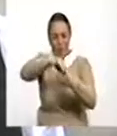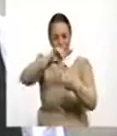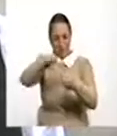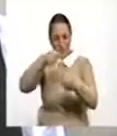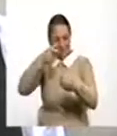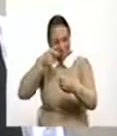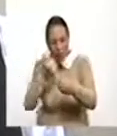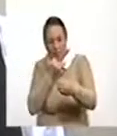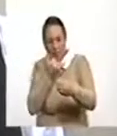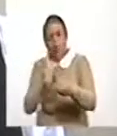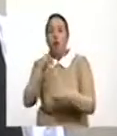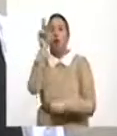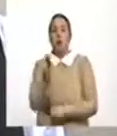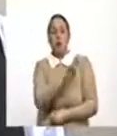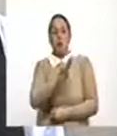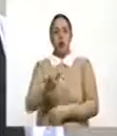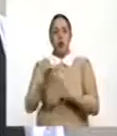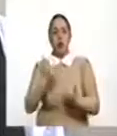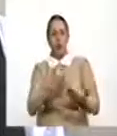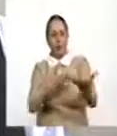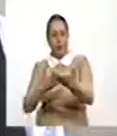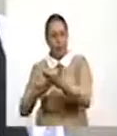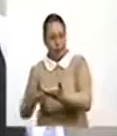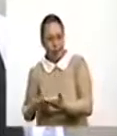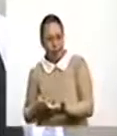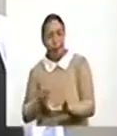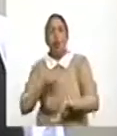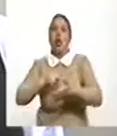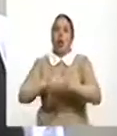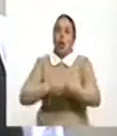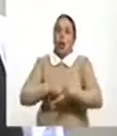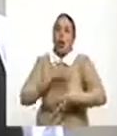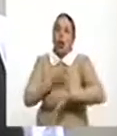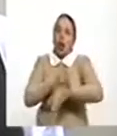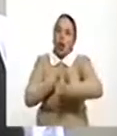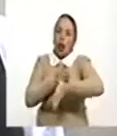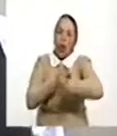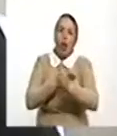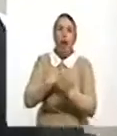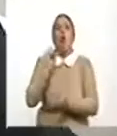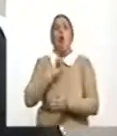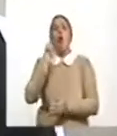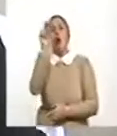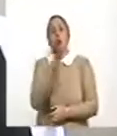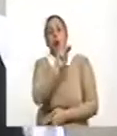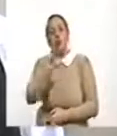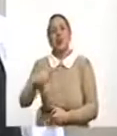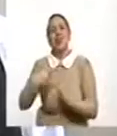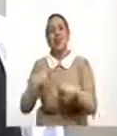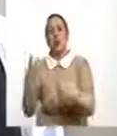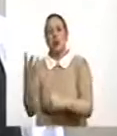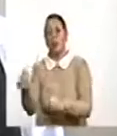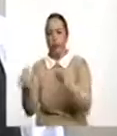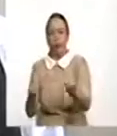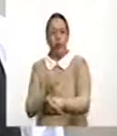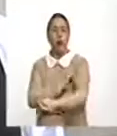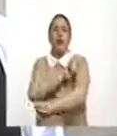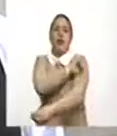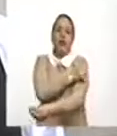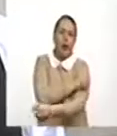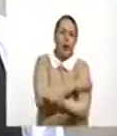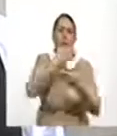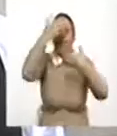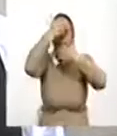Porque es que prohibir solamente los grupos paramilitares e insistir en no querer prohibir los otros grupos ilegales como las